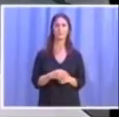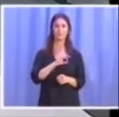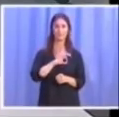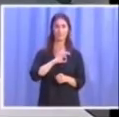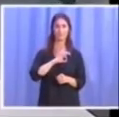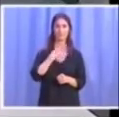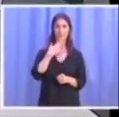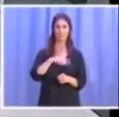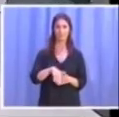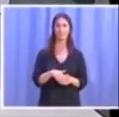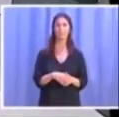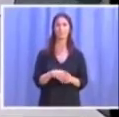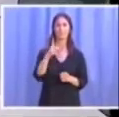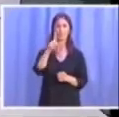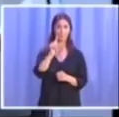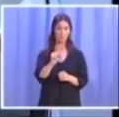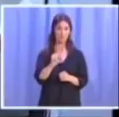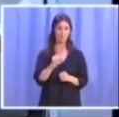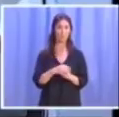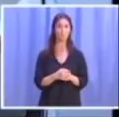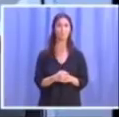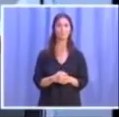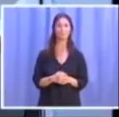Cuenca, su minuto de oro.